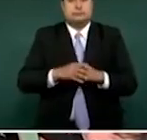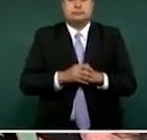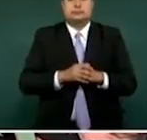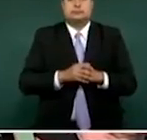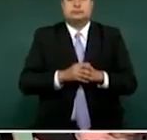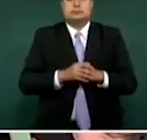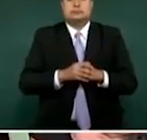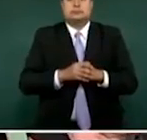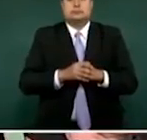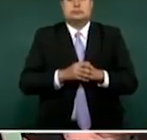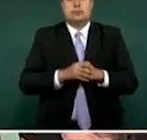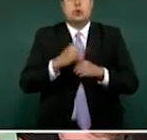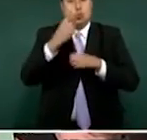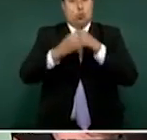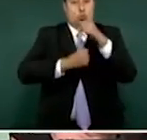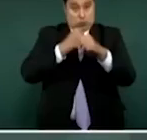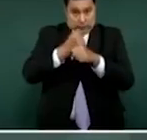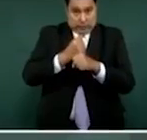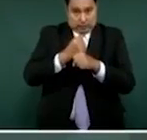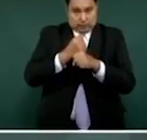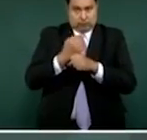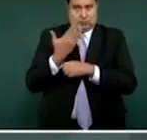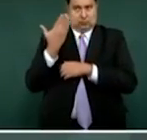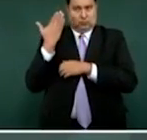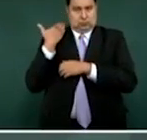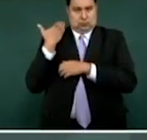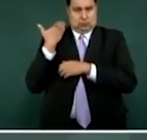Es cada año, o sea, se les dio el año